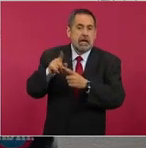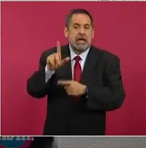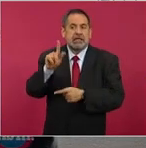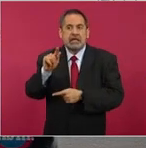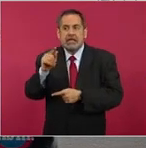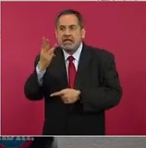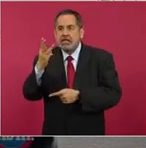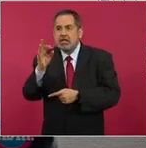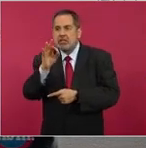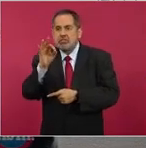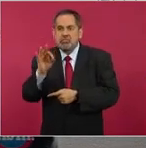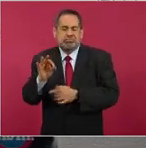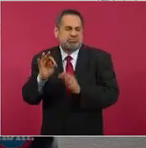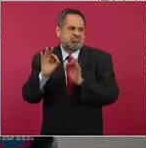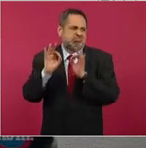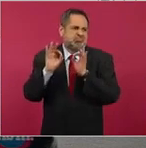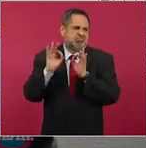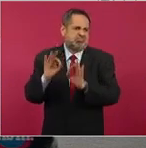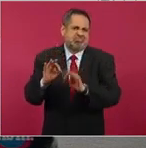contra 21.